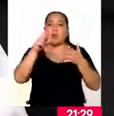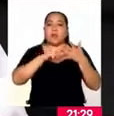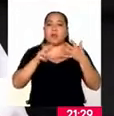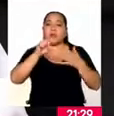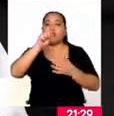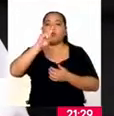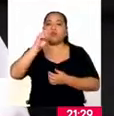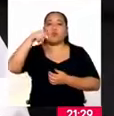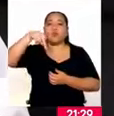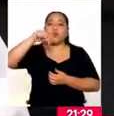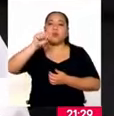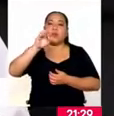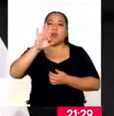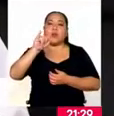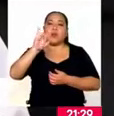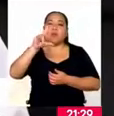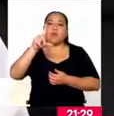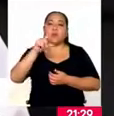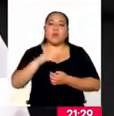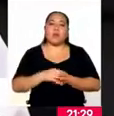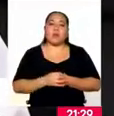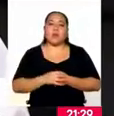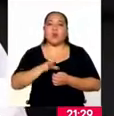SUNAFIL, que en un